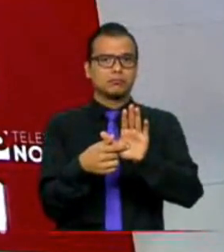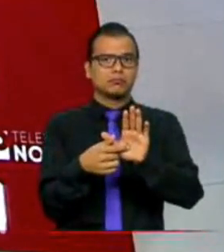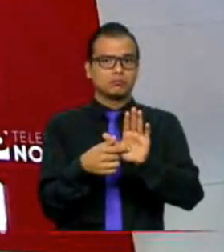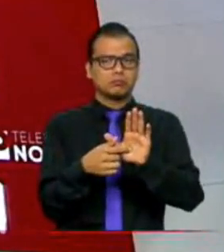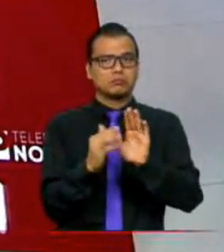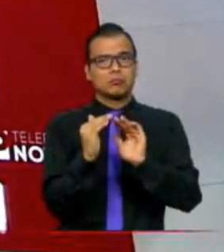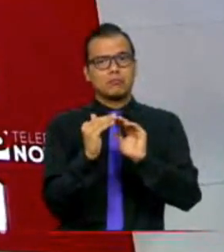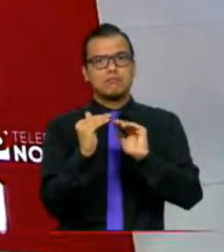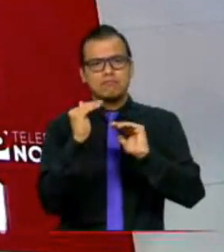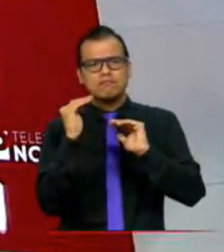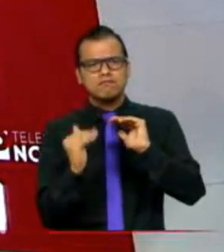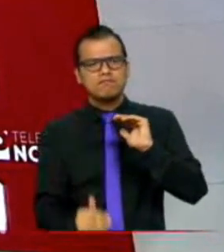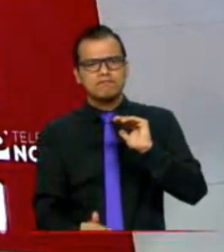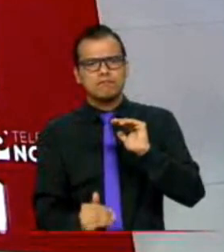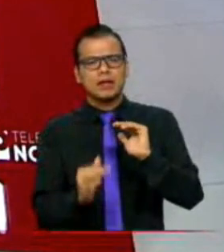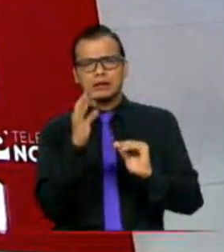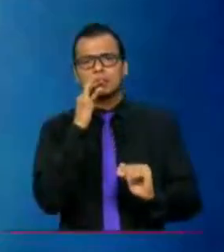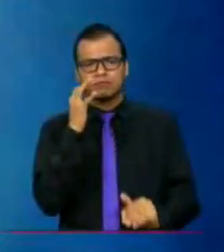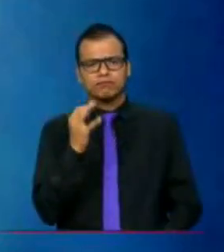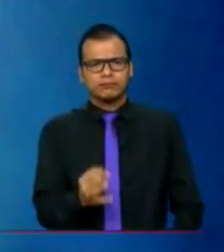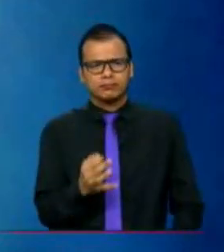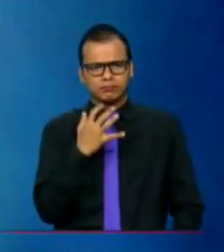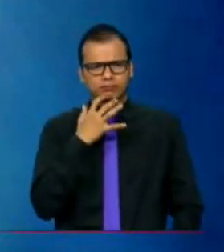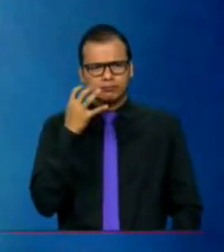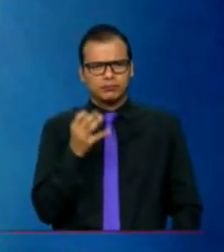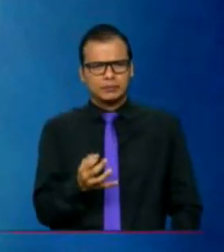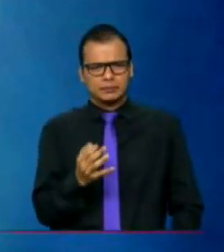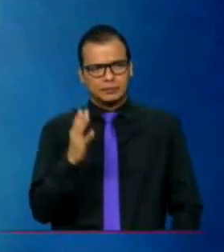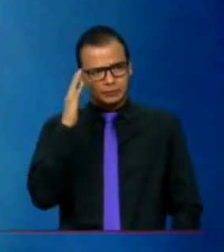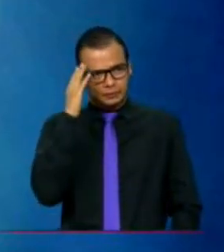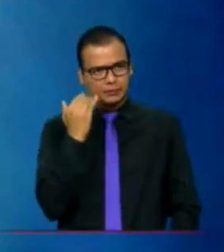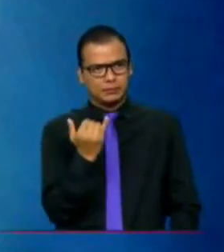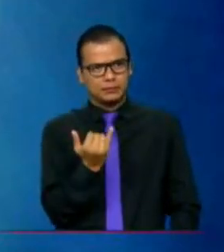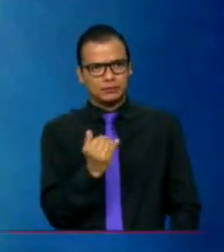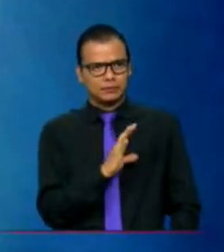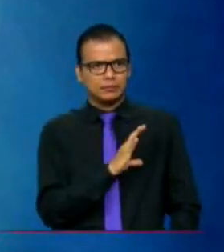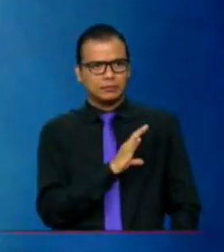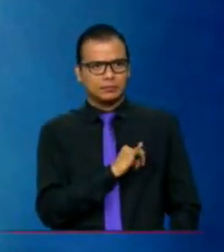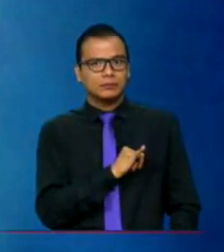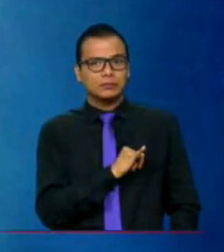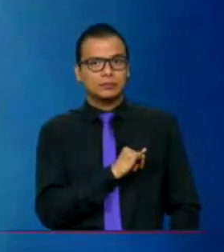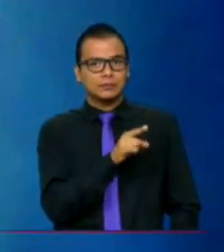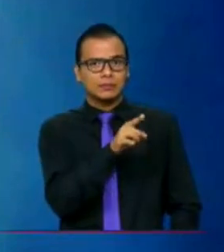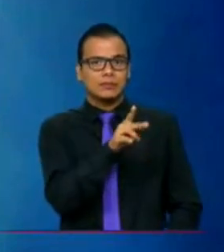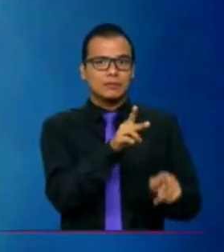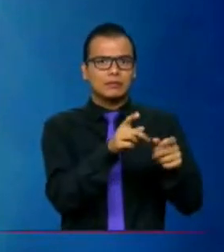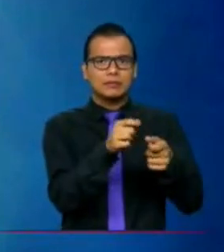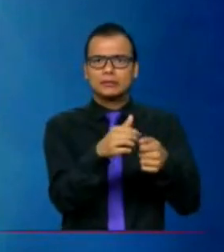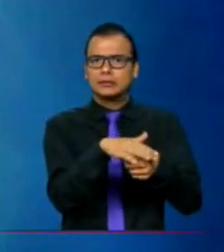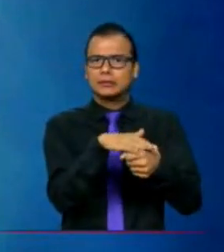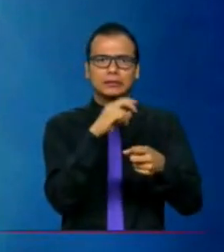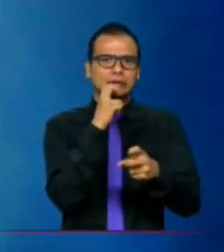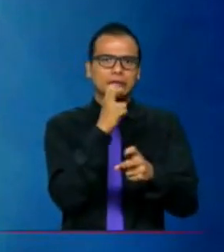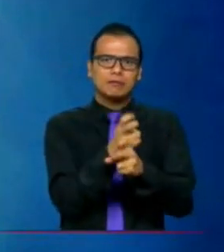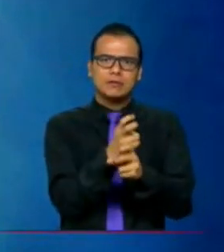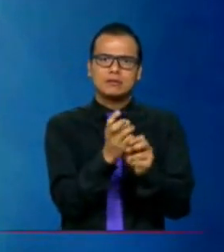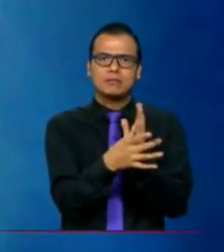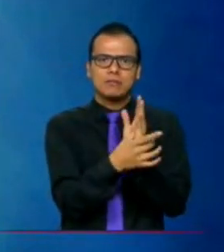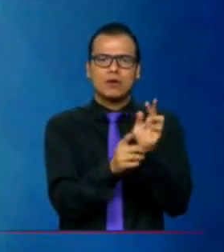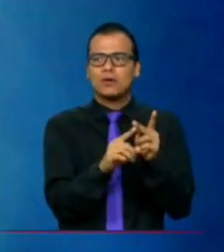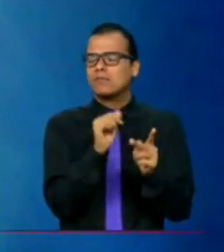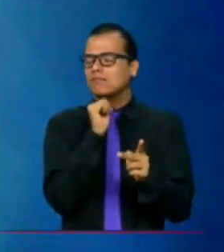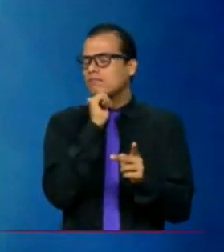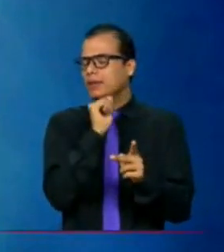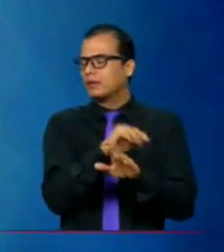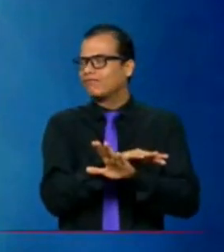asociada importante en términos de pobreza, donde en Cali hubo una disminución en términos de la pobreza monetaria y de la